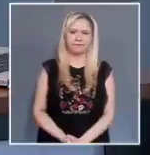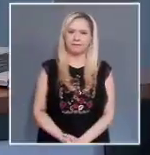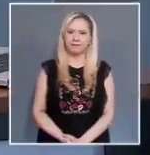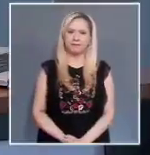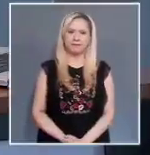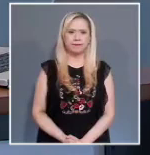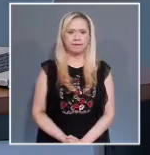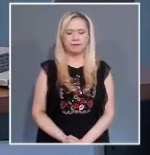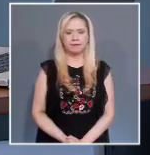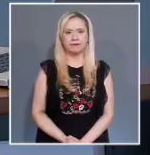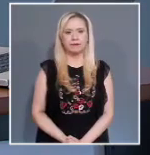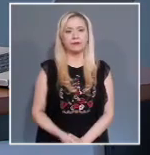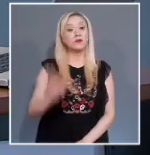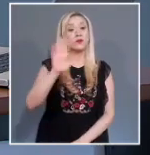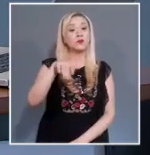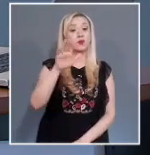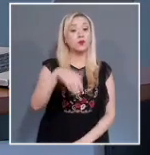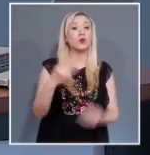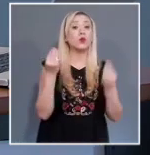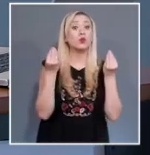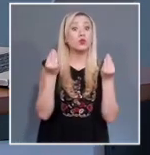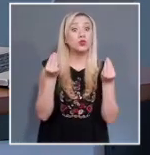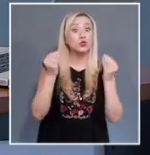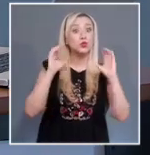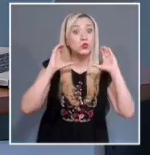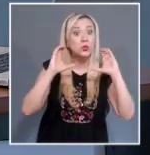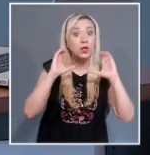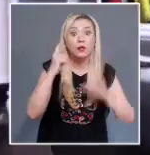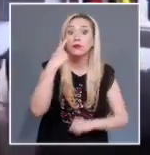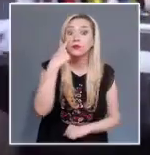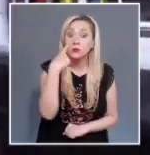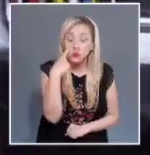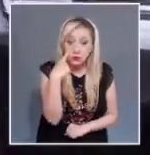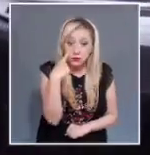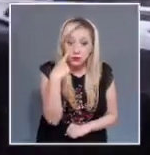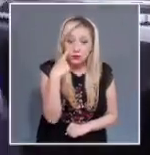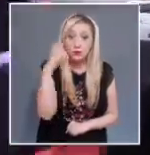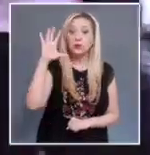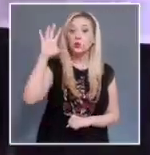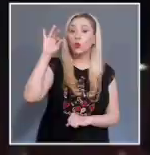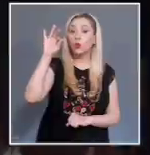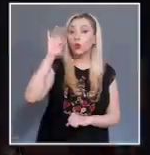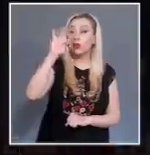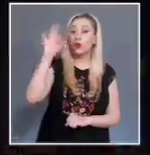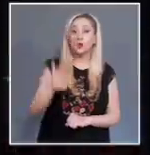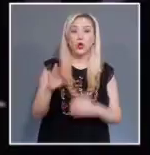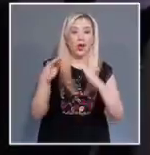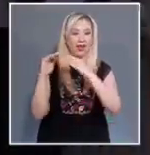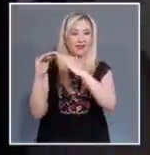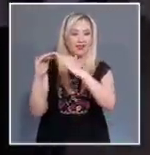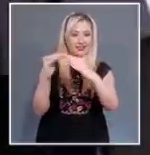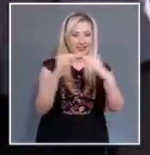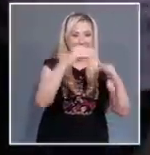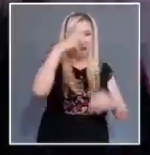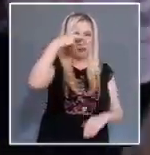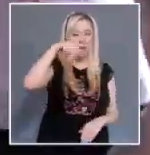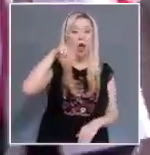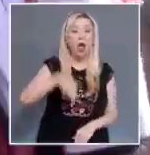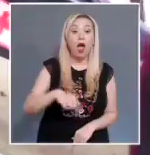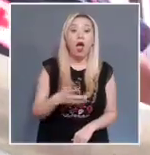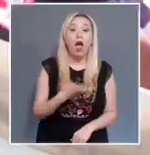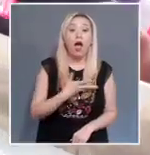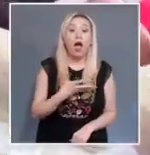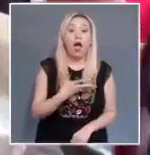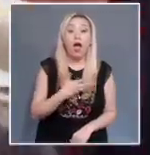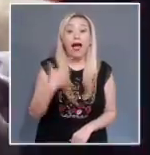Oiga, mucho cuidado. Fíjese que hasta el 40% de los hogares mexicanos tienen una fuga de